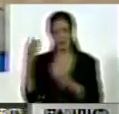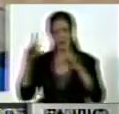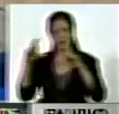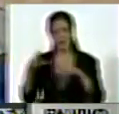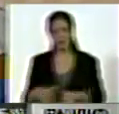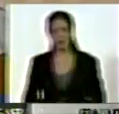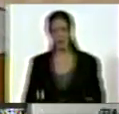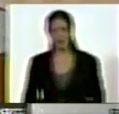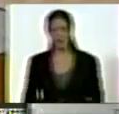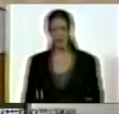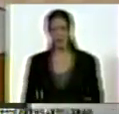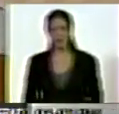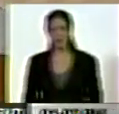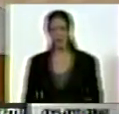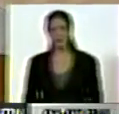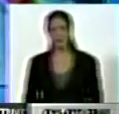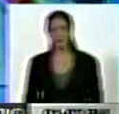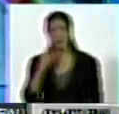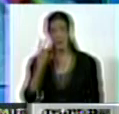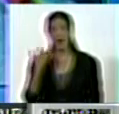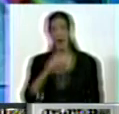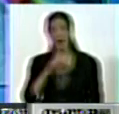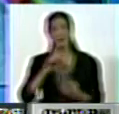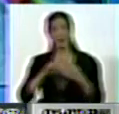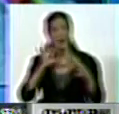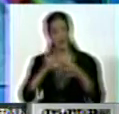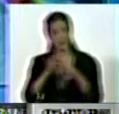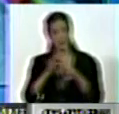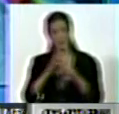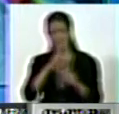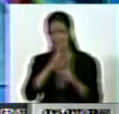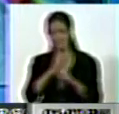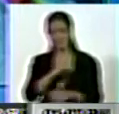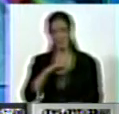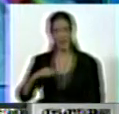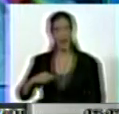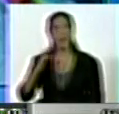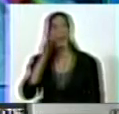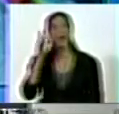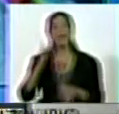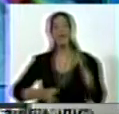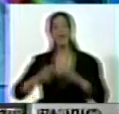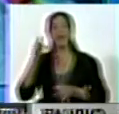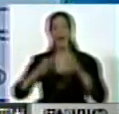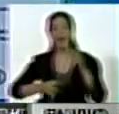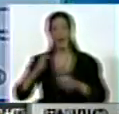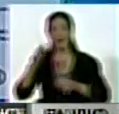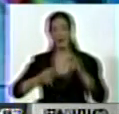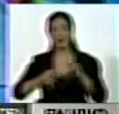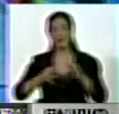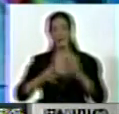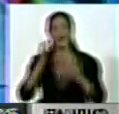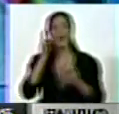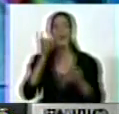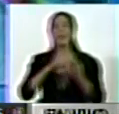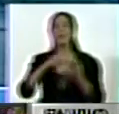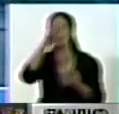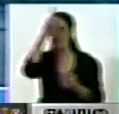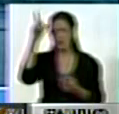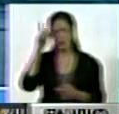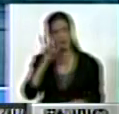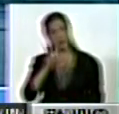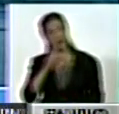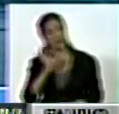imágenes. Este ciudadano mandó personal con la abogada de la señora López. Qué